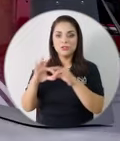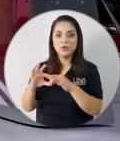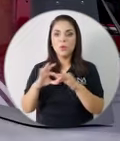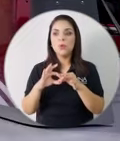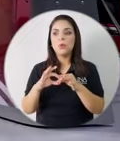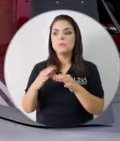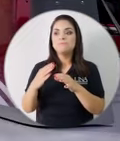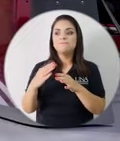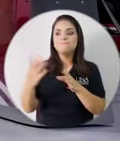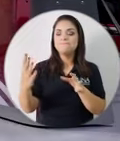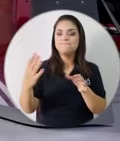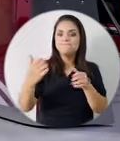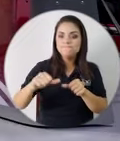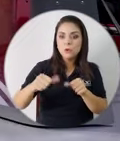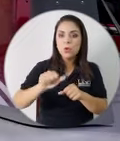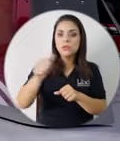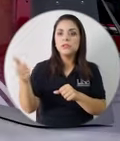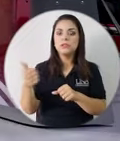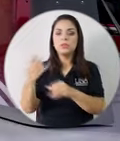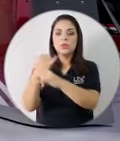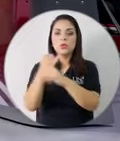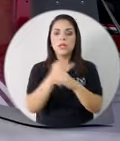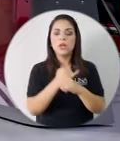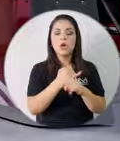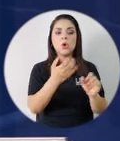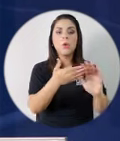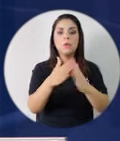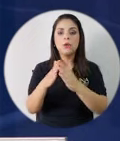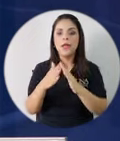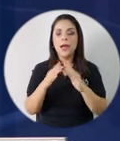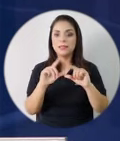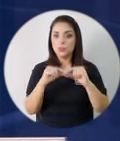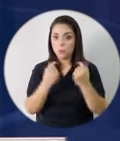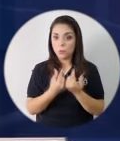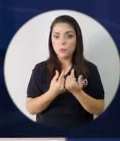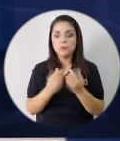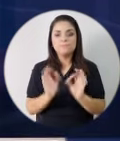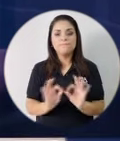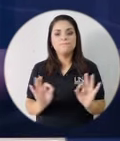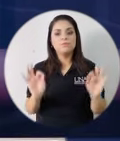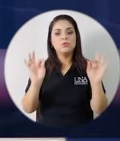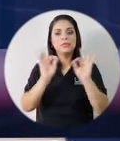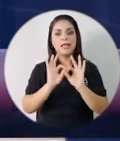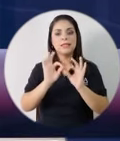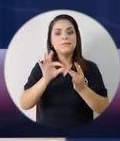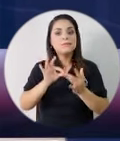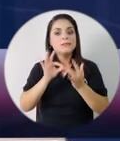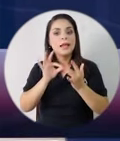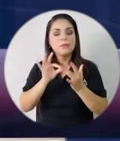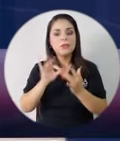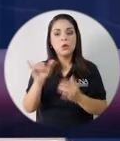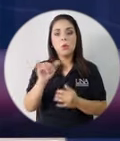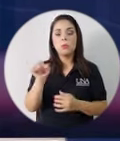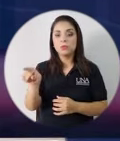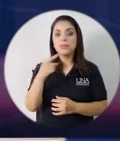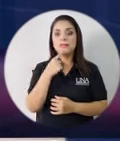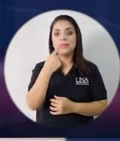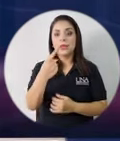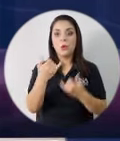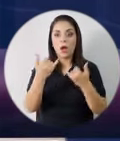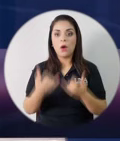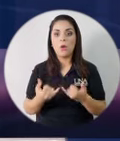la cooperación, la articulación con otras instituciones, con comunidades, con grupos, es fundamental, sobre